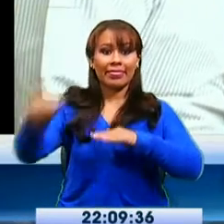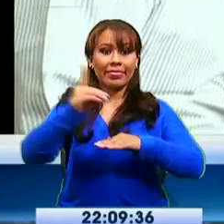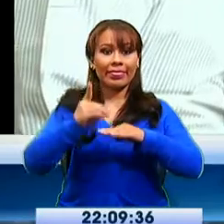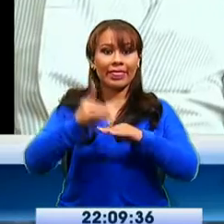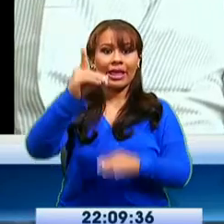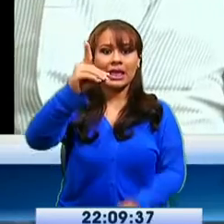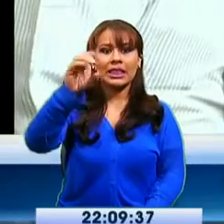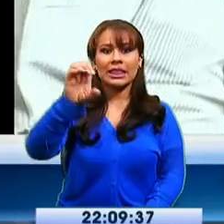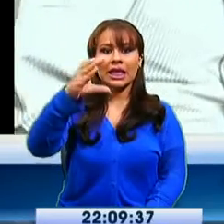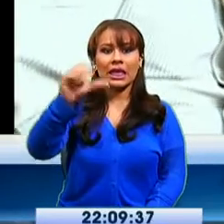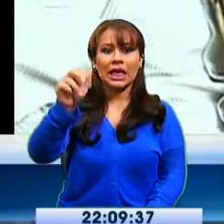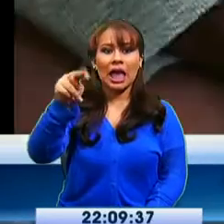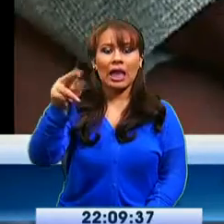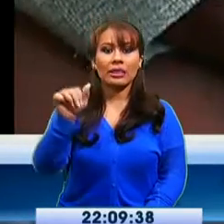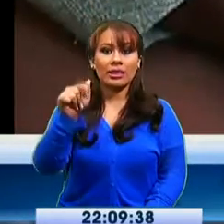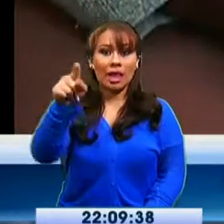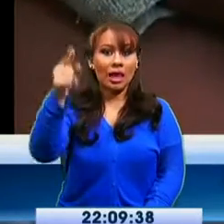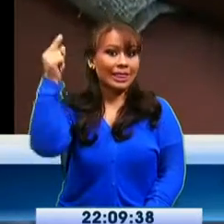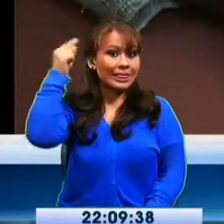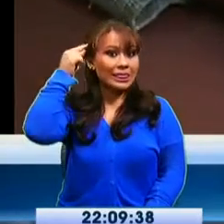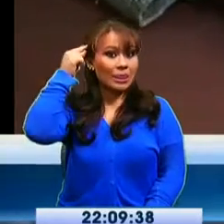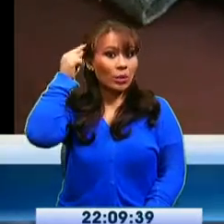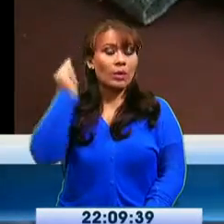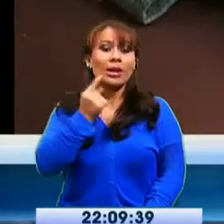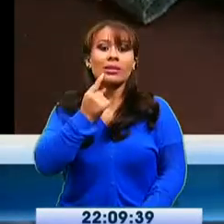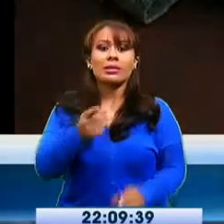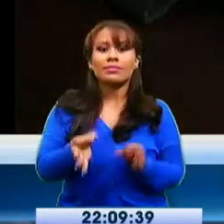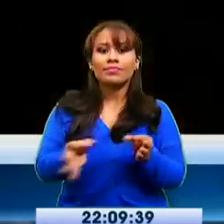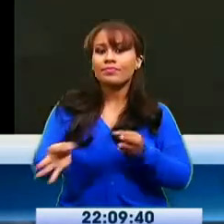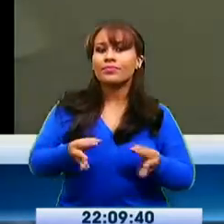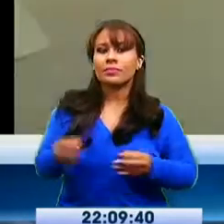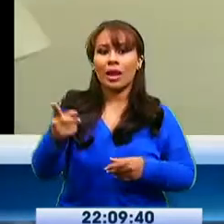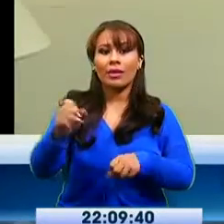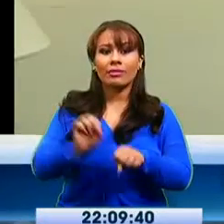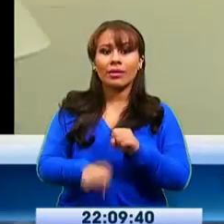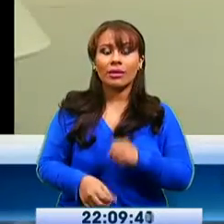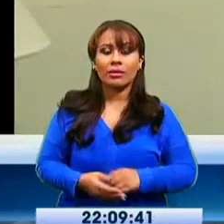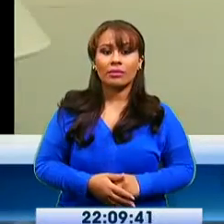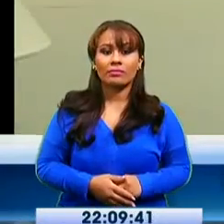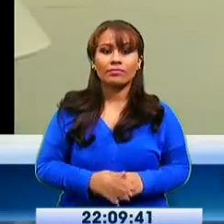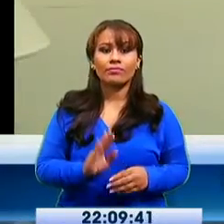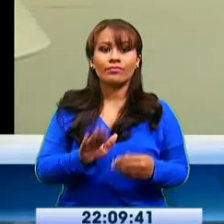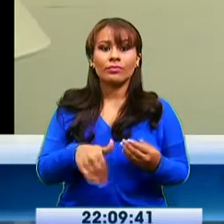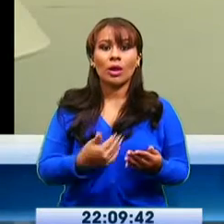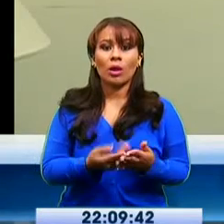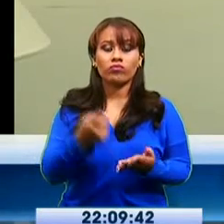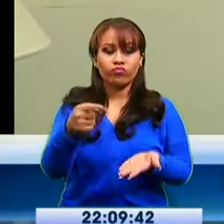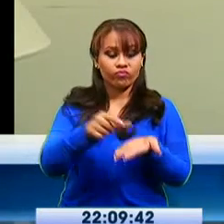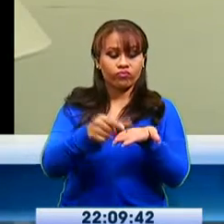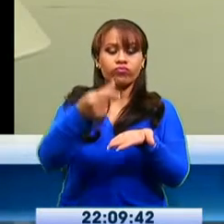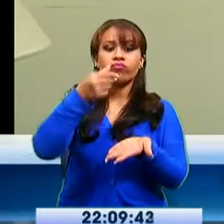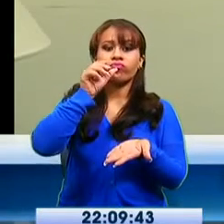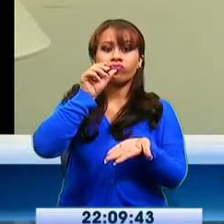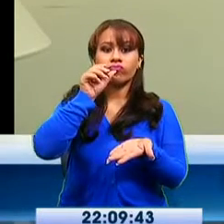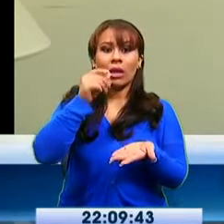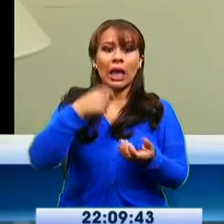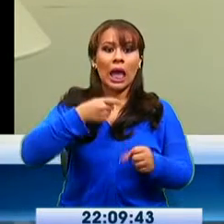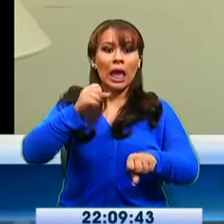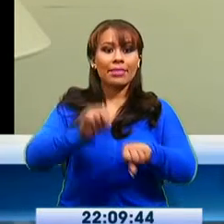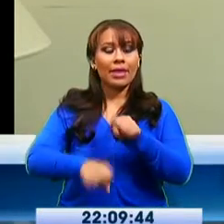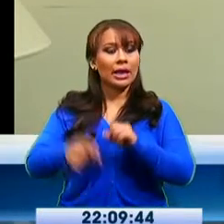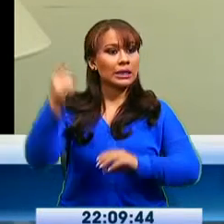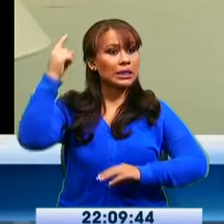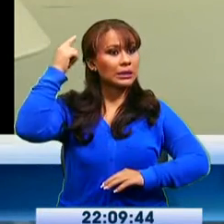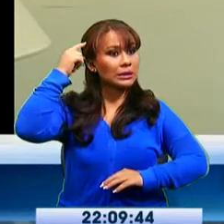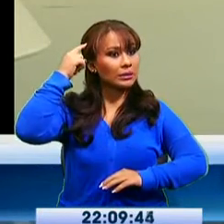droga sintética producto de una mezcla de sustancias químicas. En los efectos tóxicos que produce puede haber una degeneración a nivel de